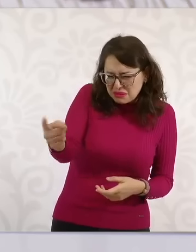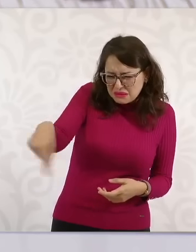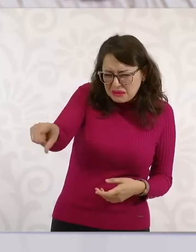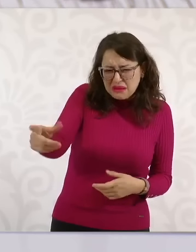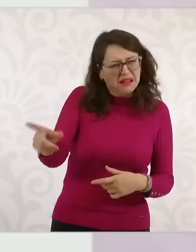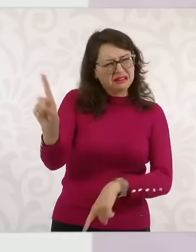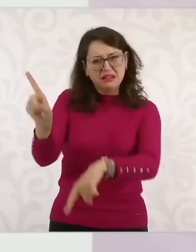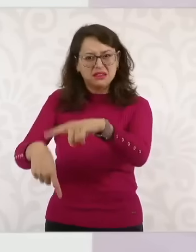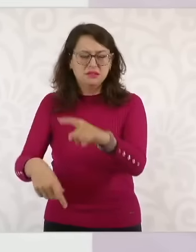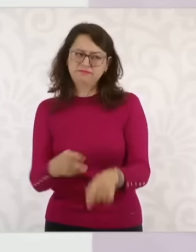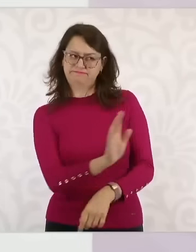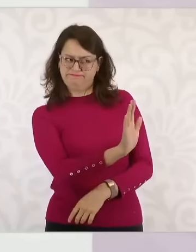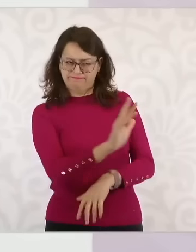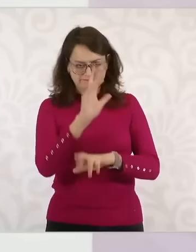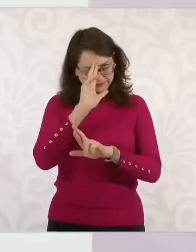Hay